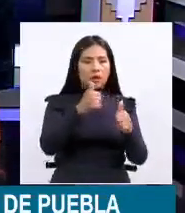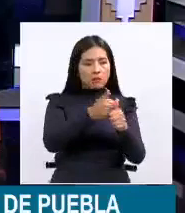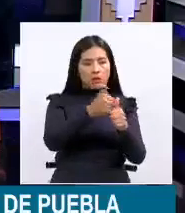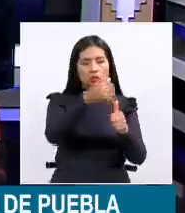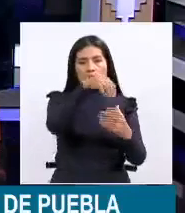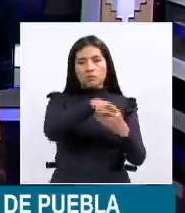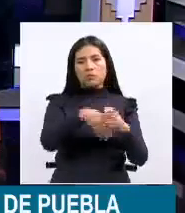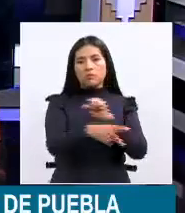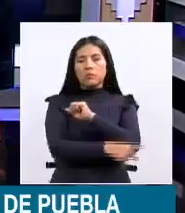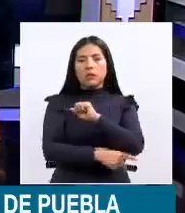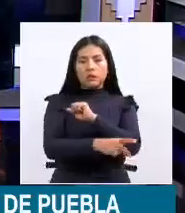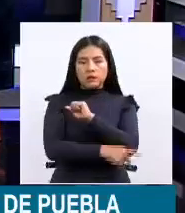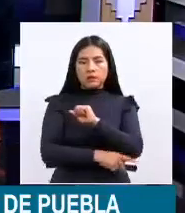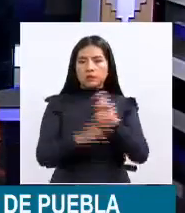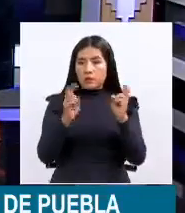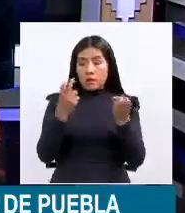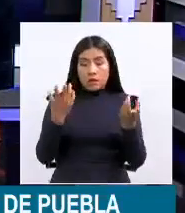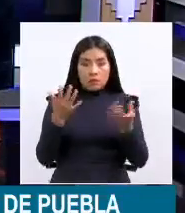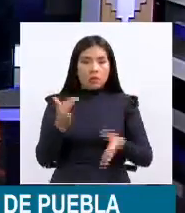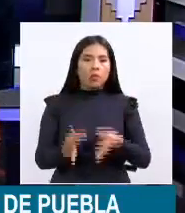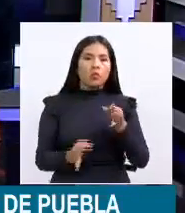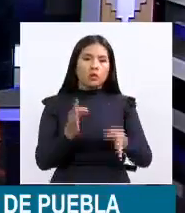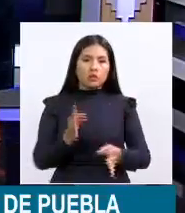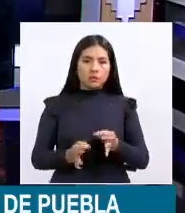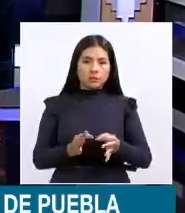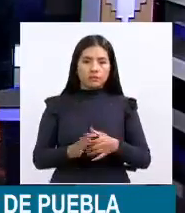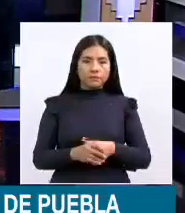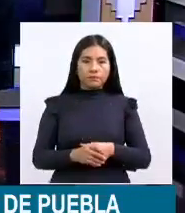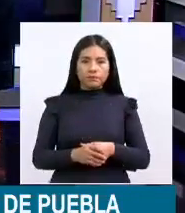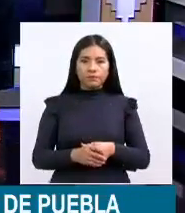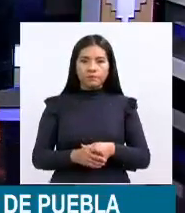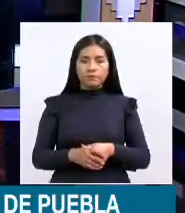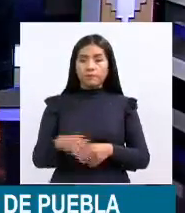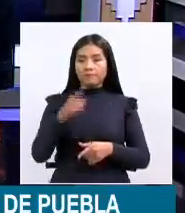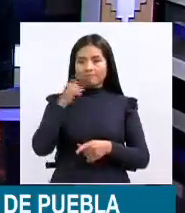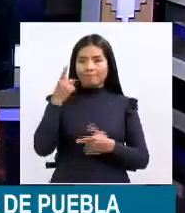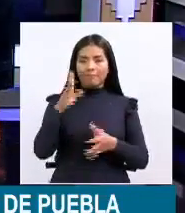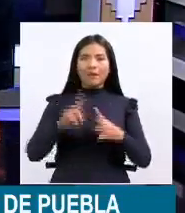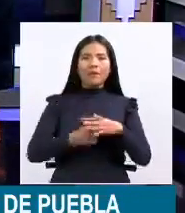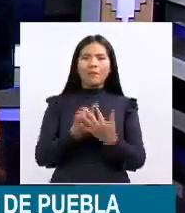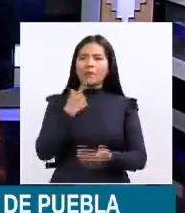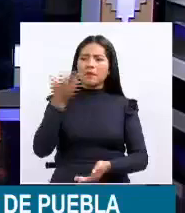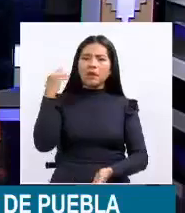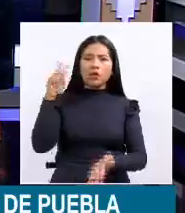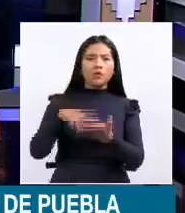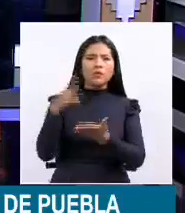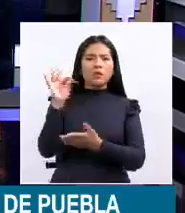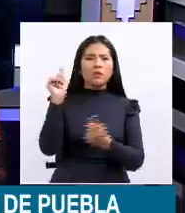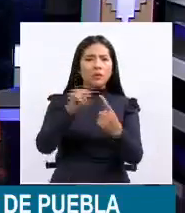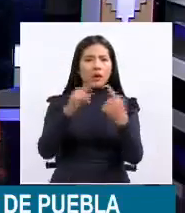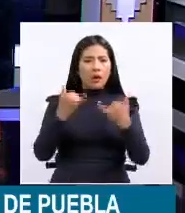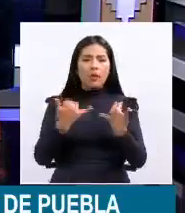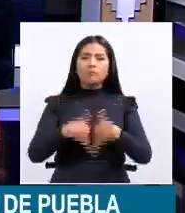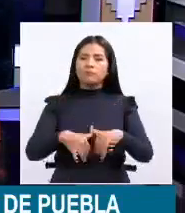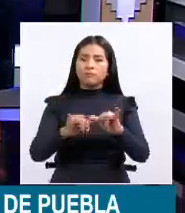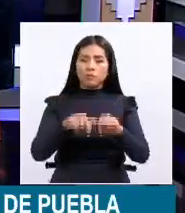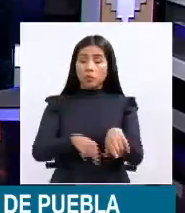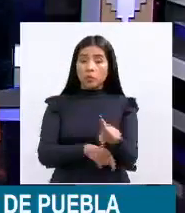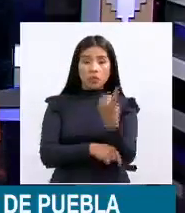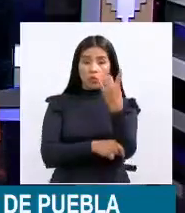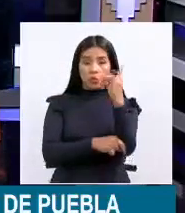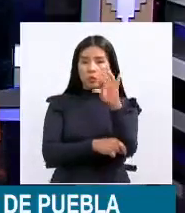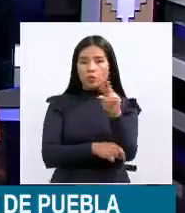este caso un proceso judicial. Y eso es lo que se ha visto desde 2019 hasta ahora, no solamente en nuestro país, sino en la